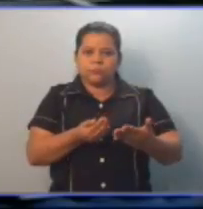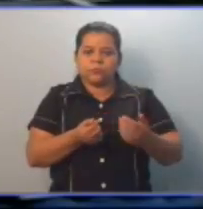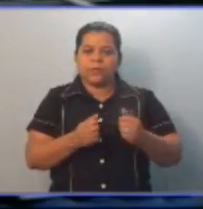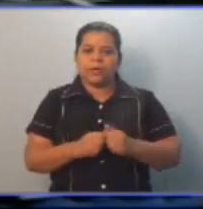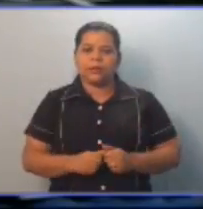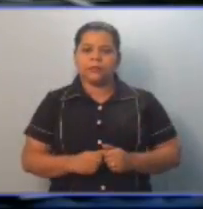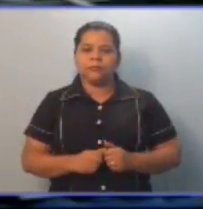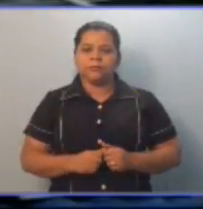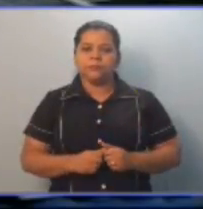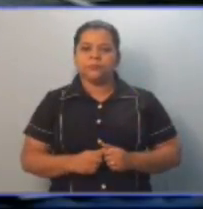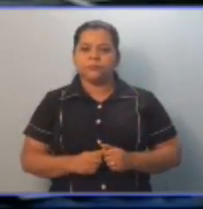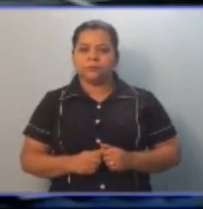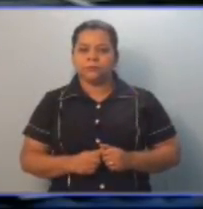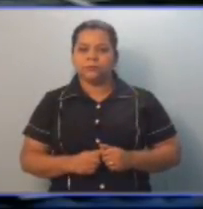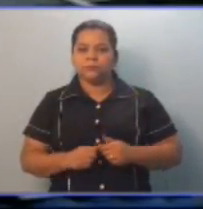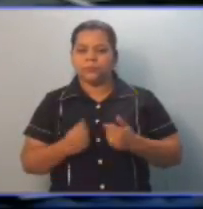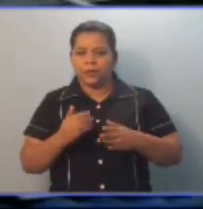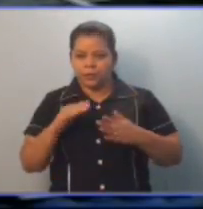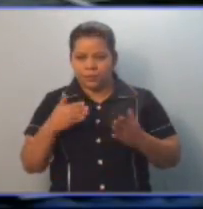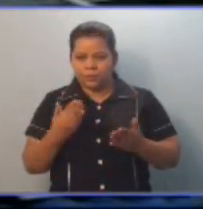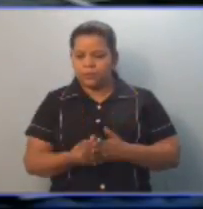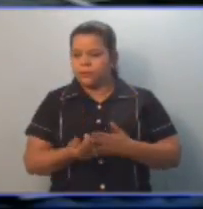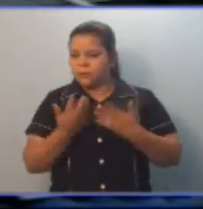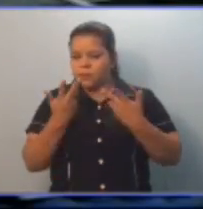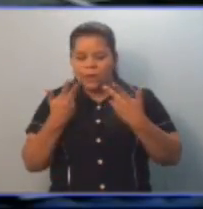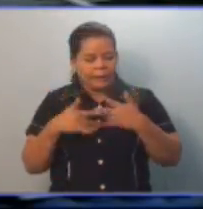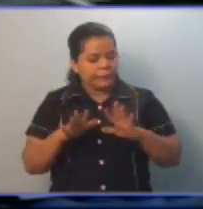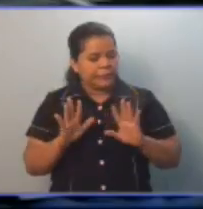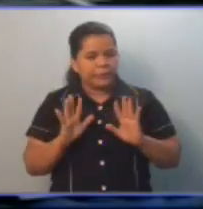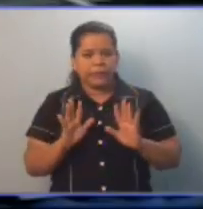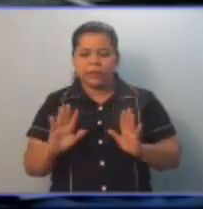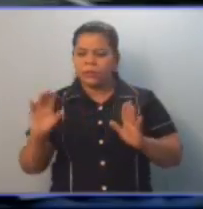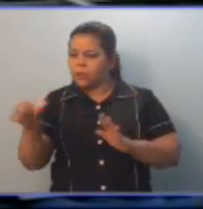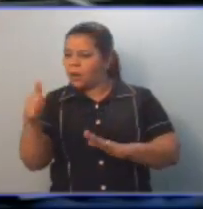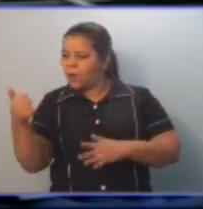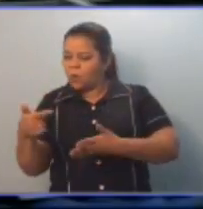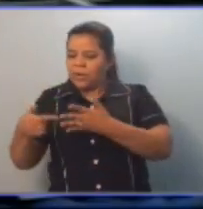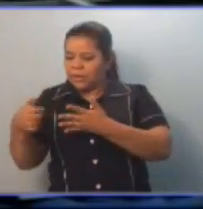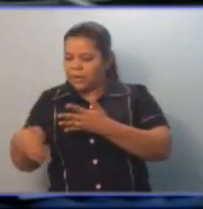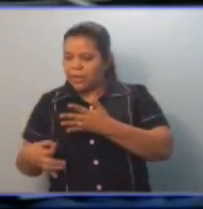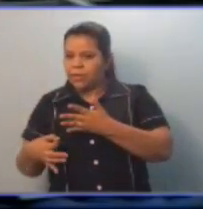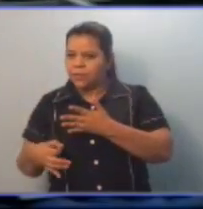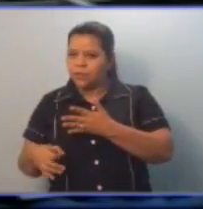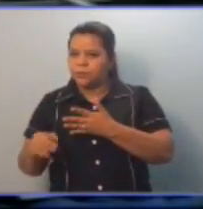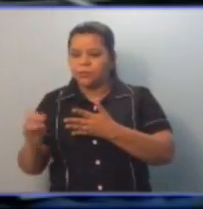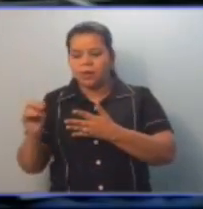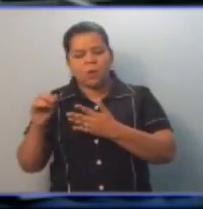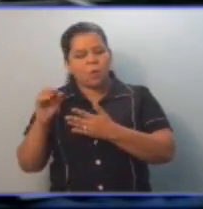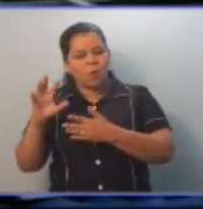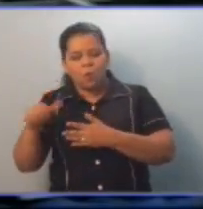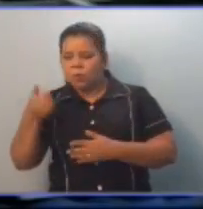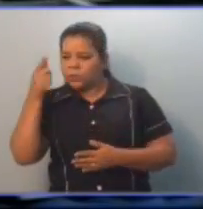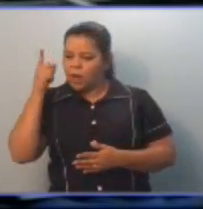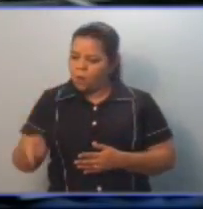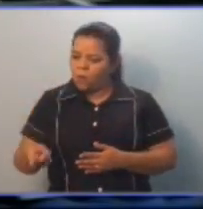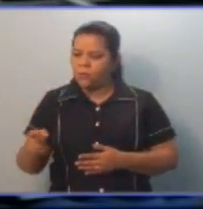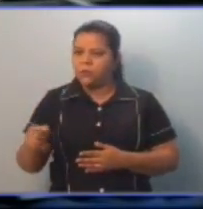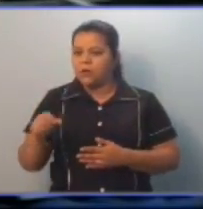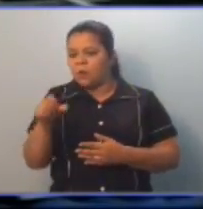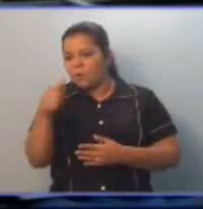su texto, cualesquiera que fueren las leyes, decretos, órdenes